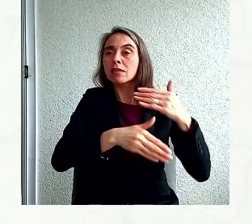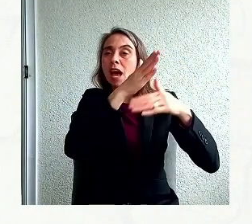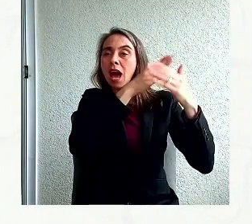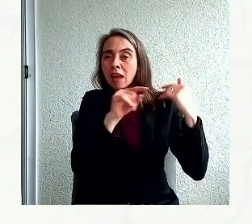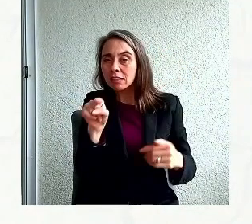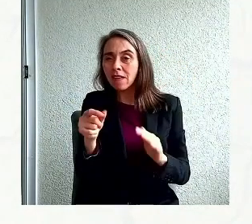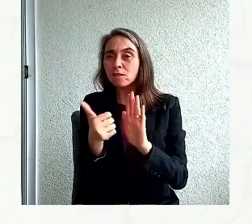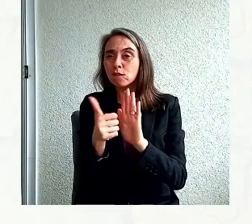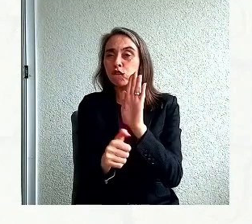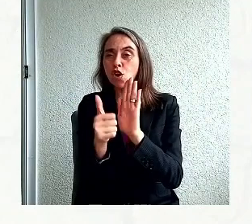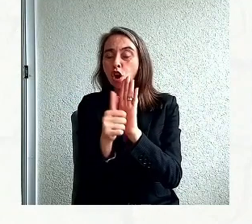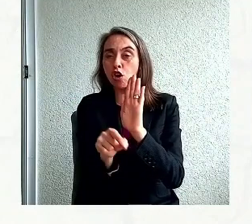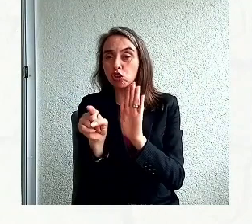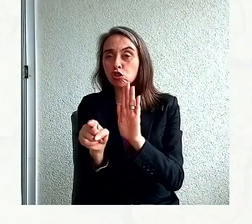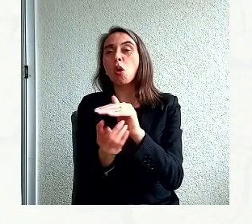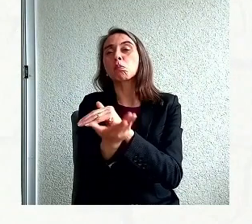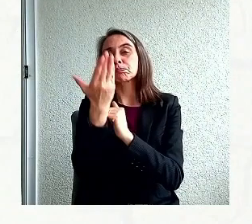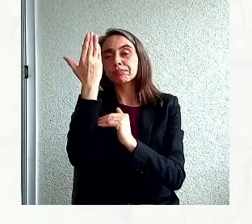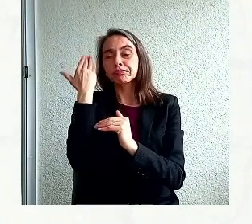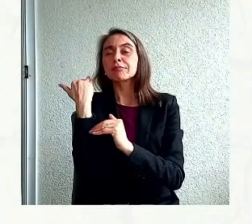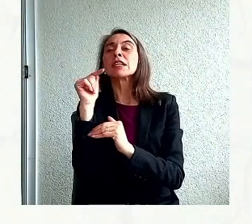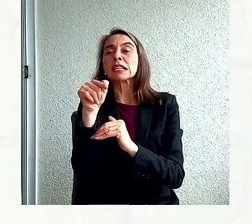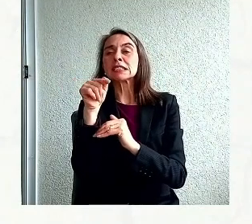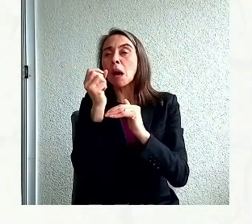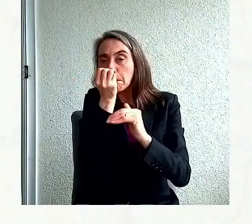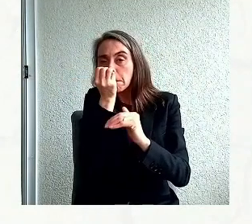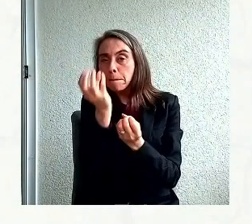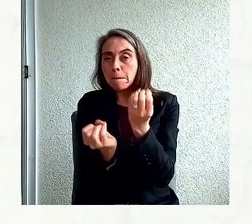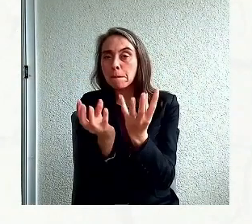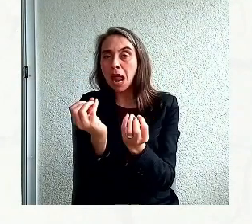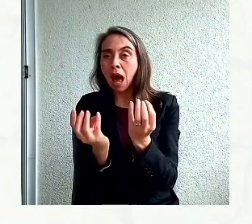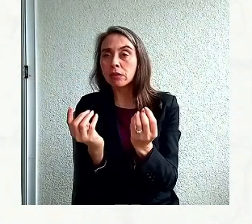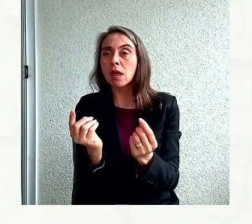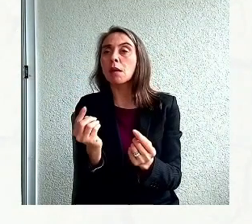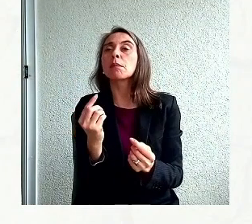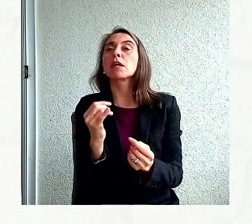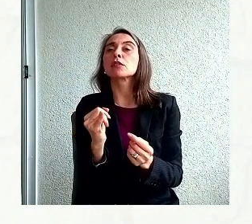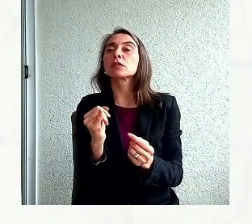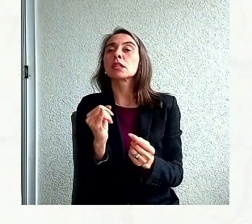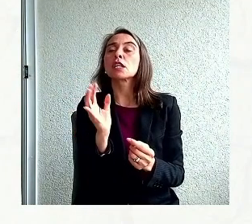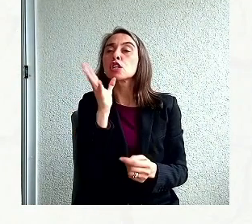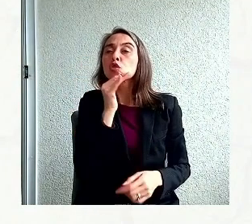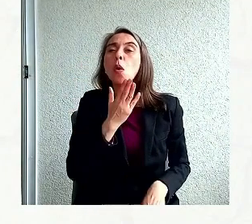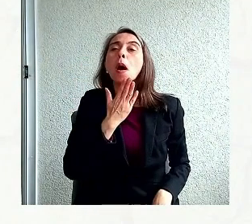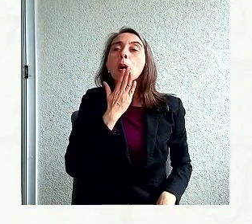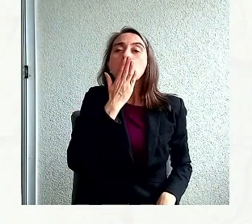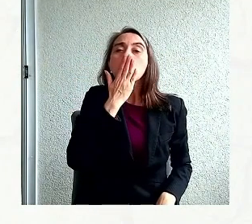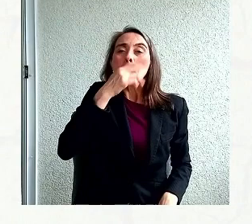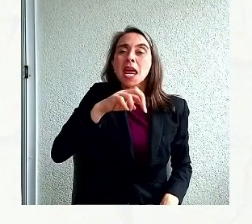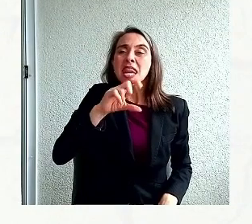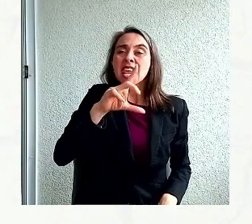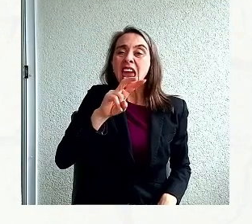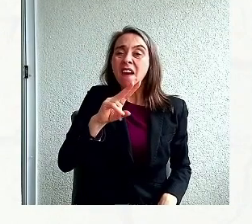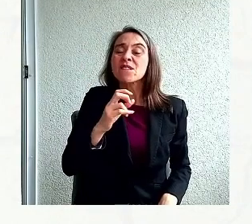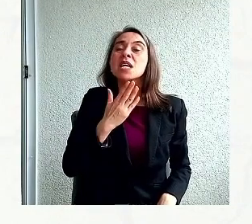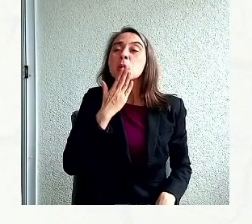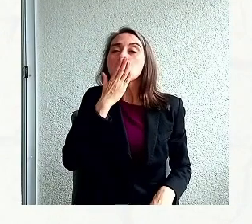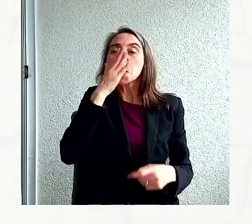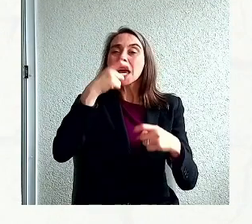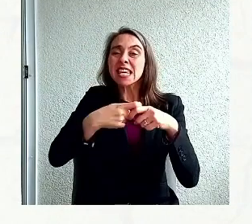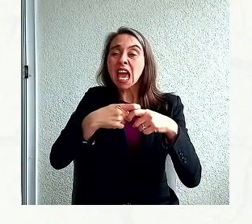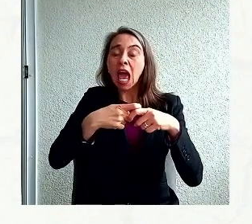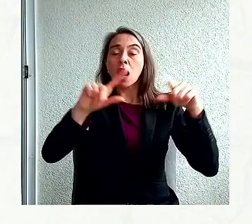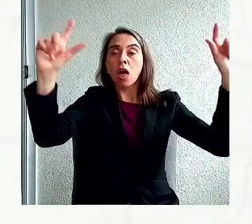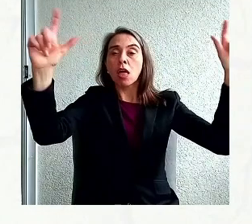estar afectada por la pérdida de nieve y de hielo, por cuanto estas zonas se están secando. Ya, o sea, estas masas de hielo que están aquí todas desaparecen